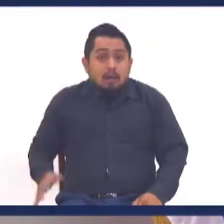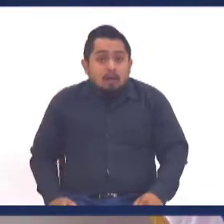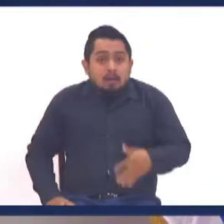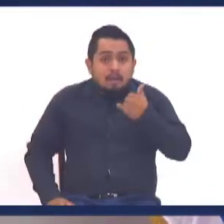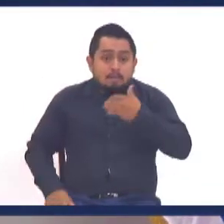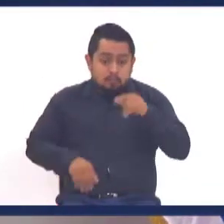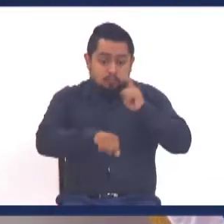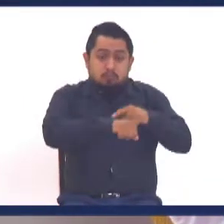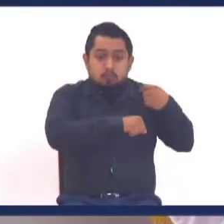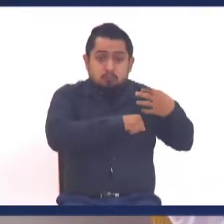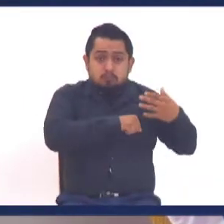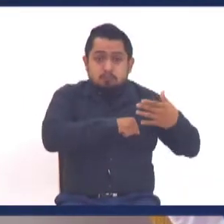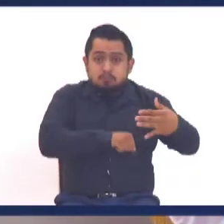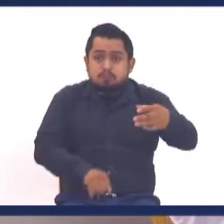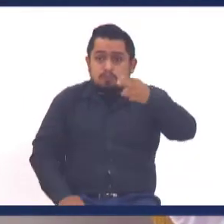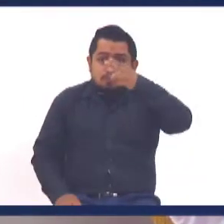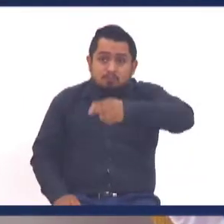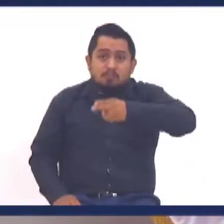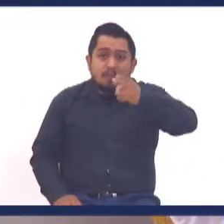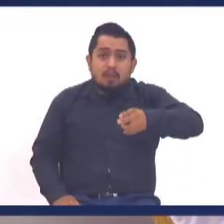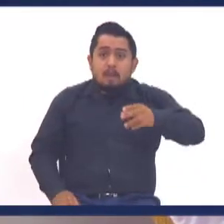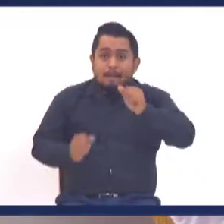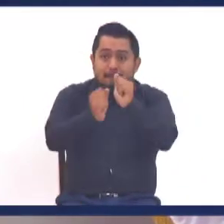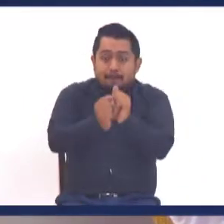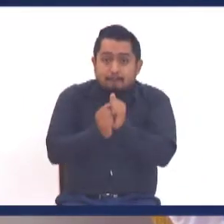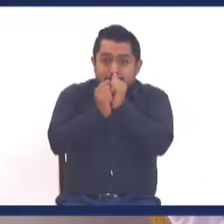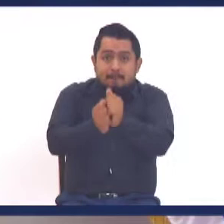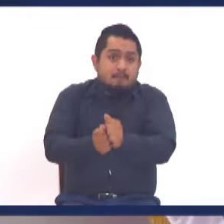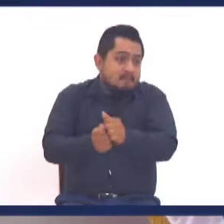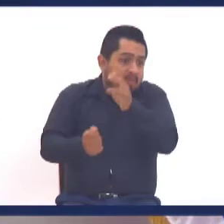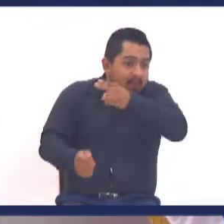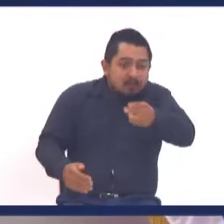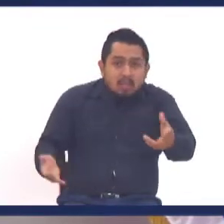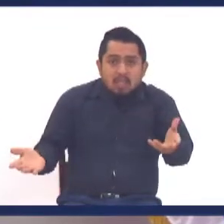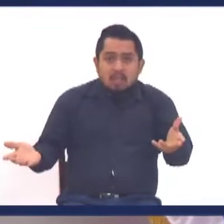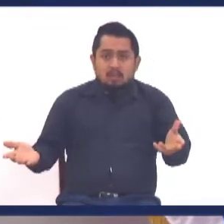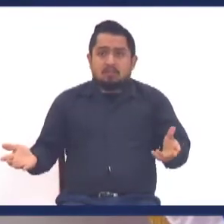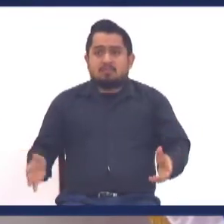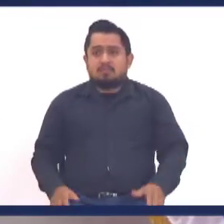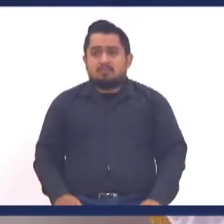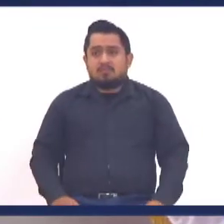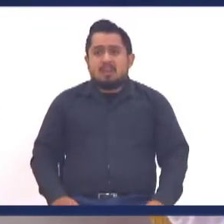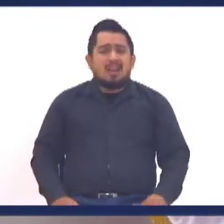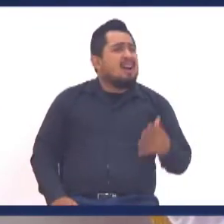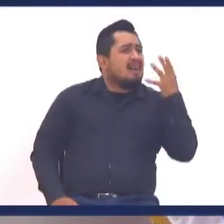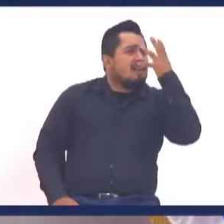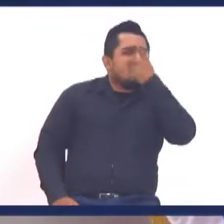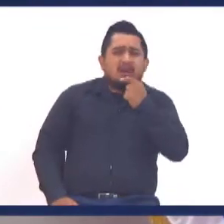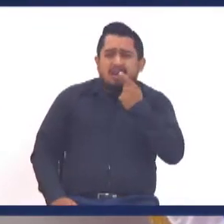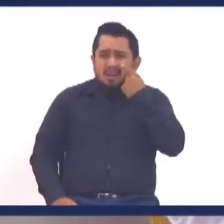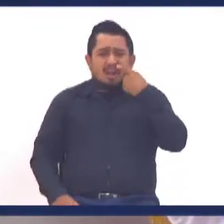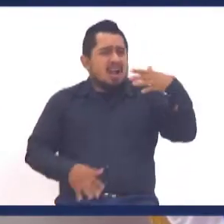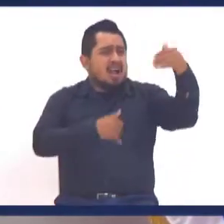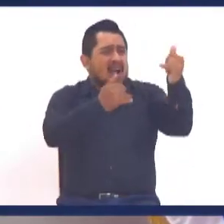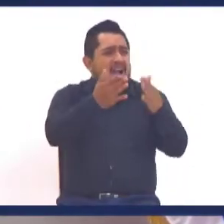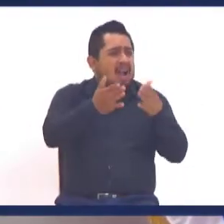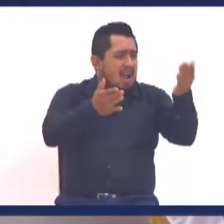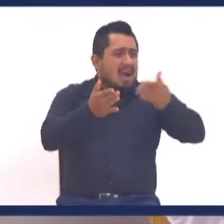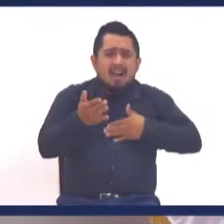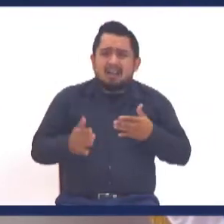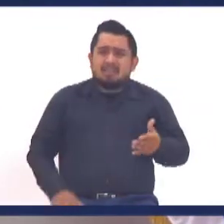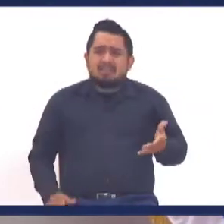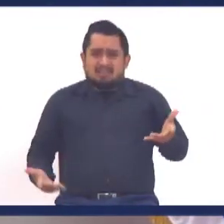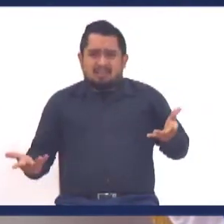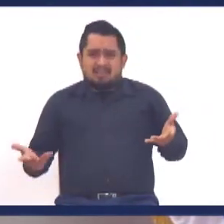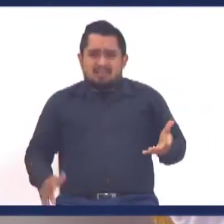sucedió así traían a los presos por eso lo estoy ilustrando ay qué lindo que si los encontraban que los pudiese traer